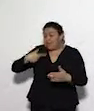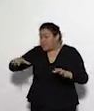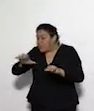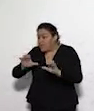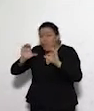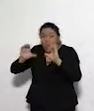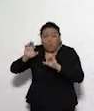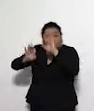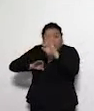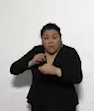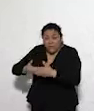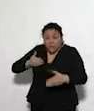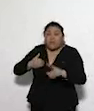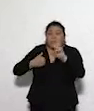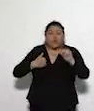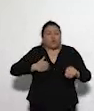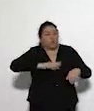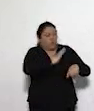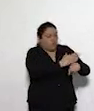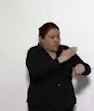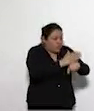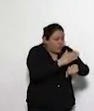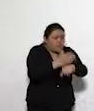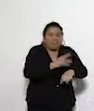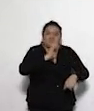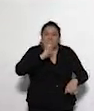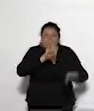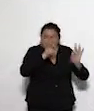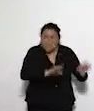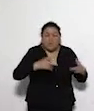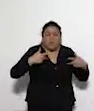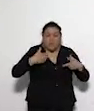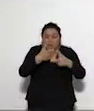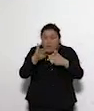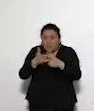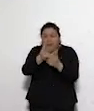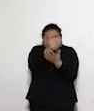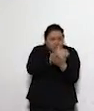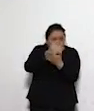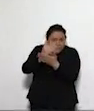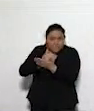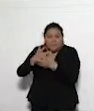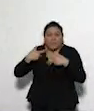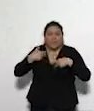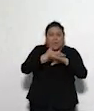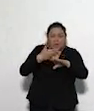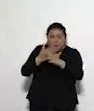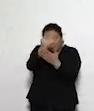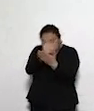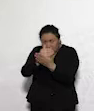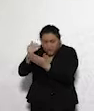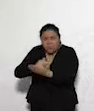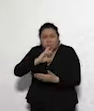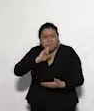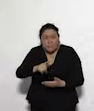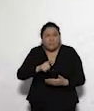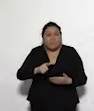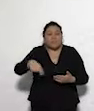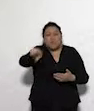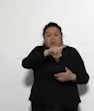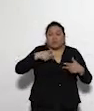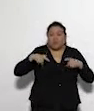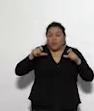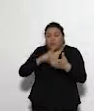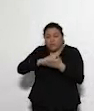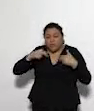el abatimiento de la impunidad, la reducción del número de muertes y de lesionados, la preservación de la integridad de las personas y la defensa